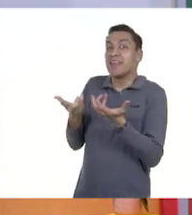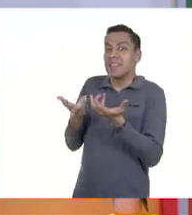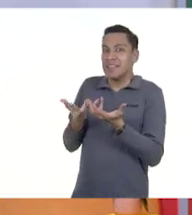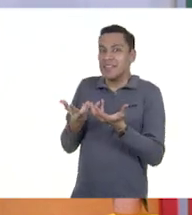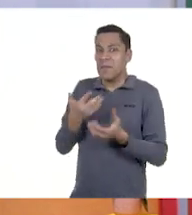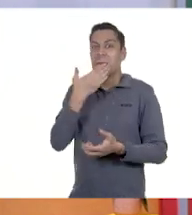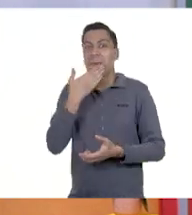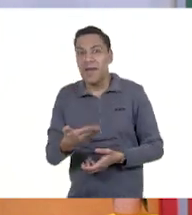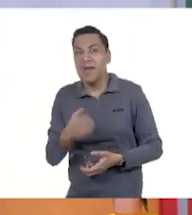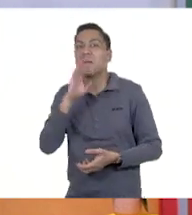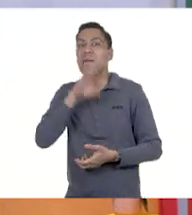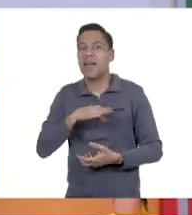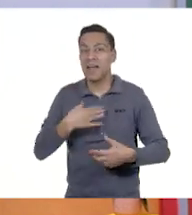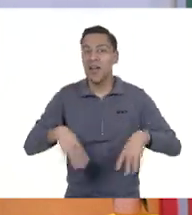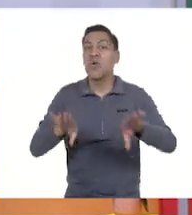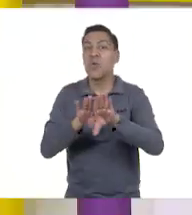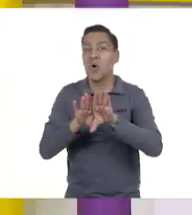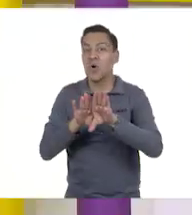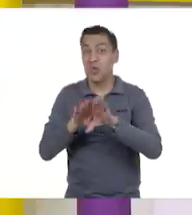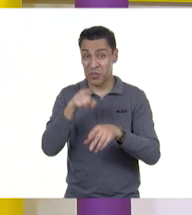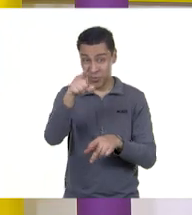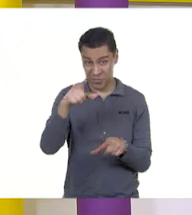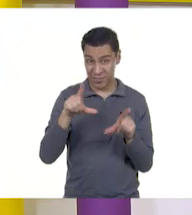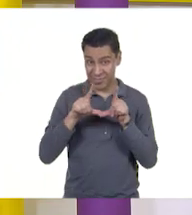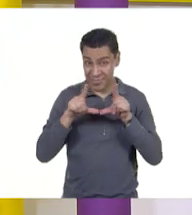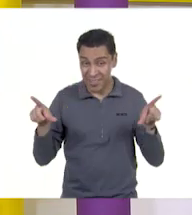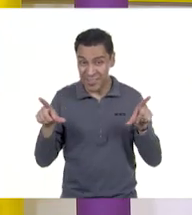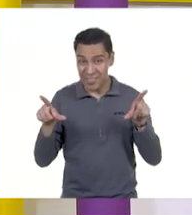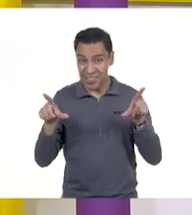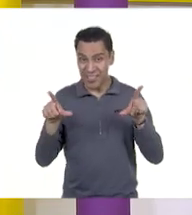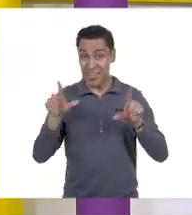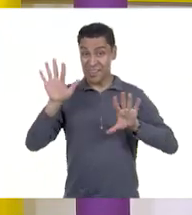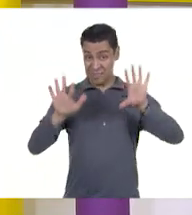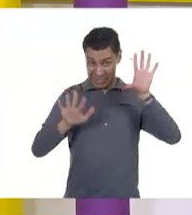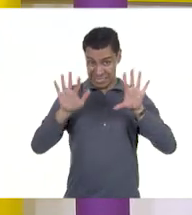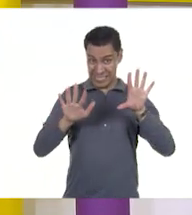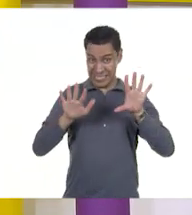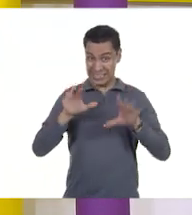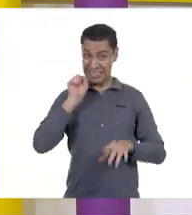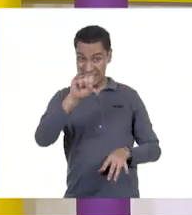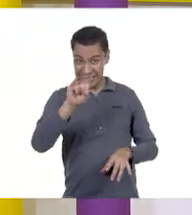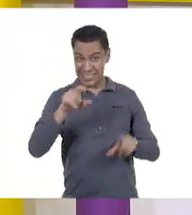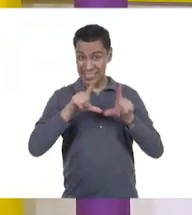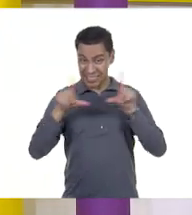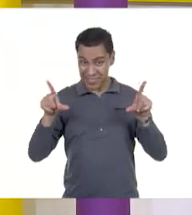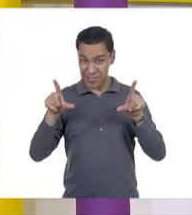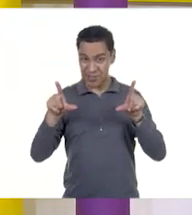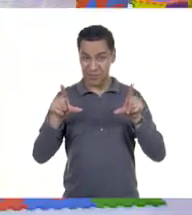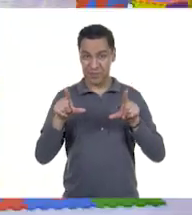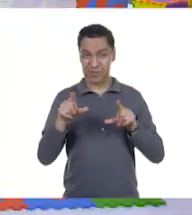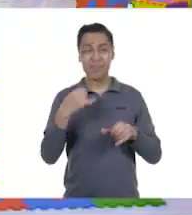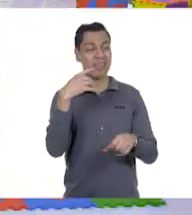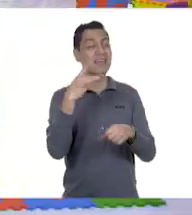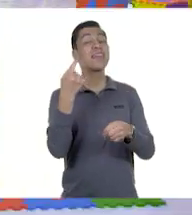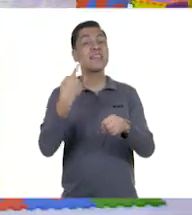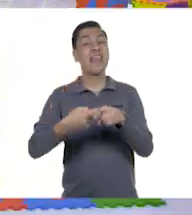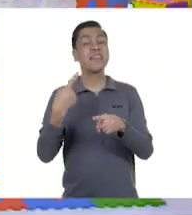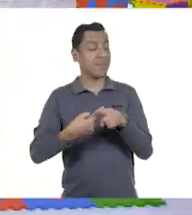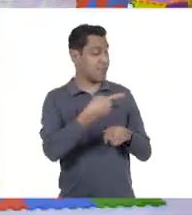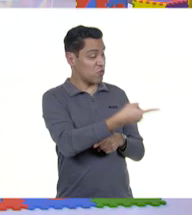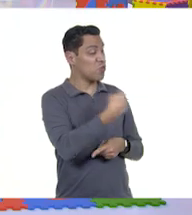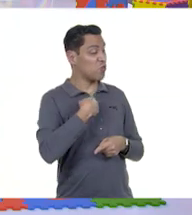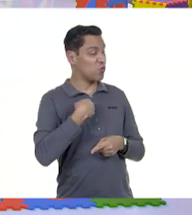incorrecta. ¿Están listos? Estamos listos. Allá en casa también, ¿verdad? ¿Están listas y listos? ¡Sí! ¿Quién empieza, tú o yo? Por